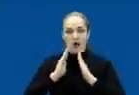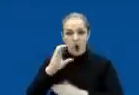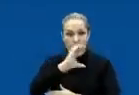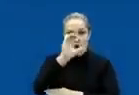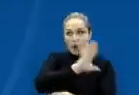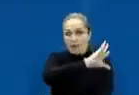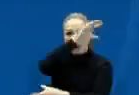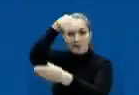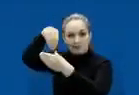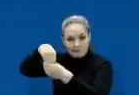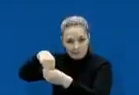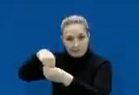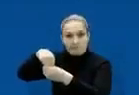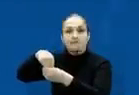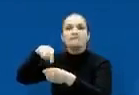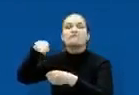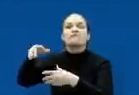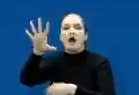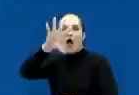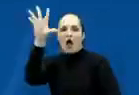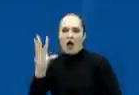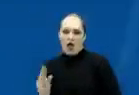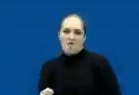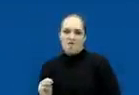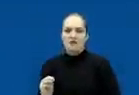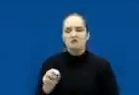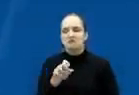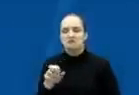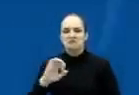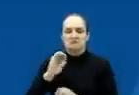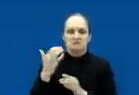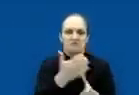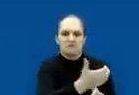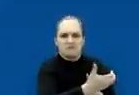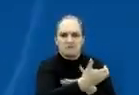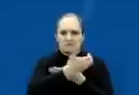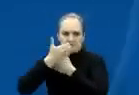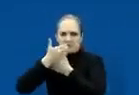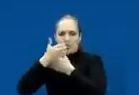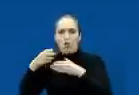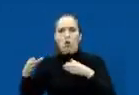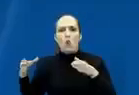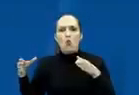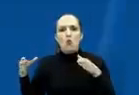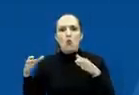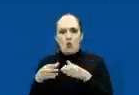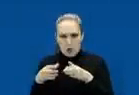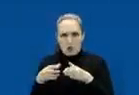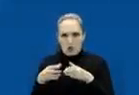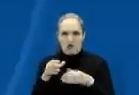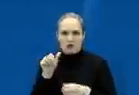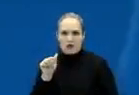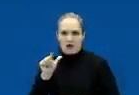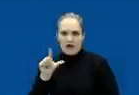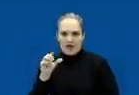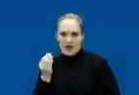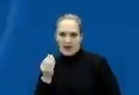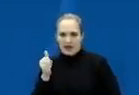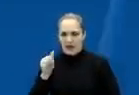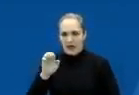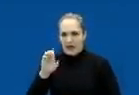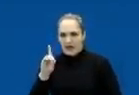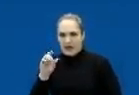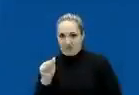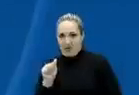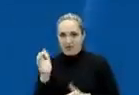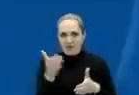4 años, 7 meses y 22 días es el tiempo que una religiosa colombiana duró en poder de un grupo yihadista relacionado con Al Qaeda. Hoy a las